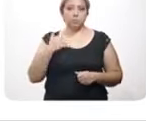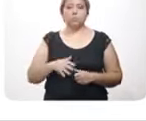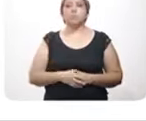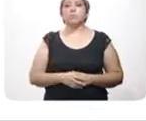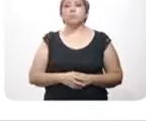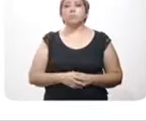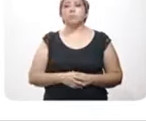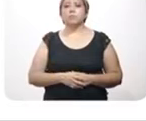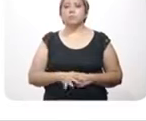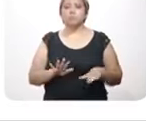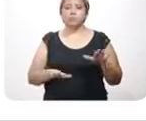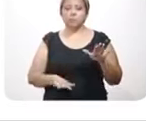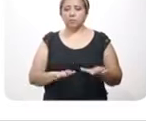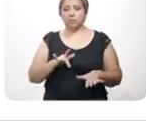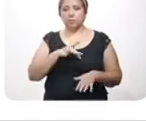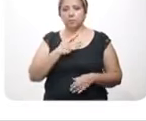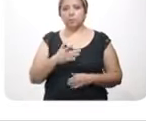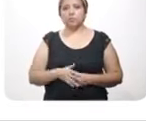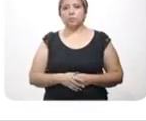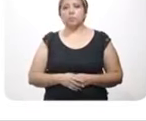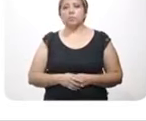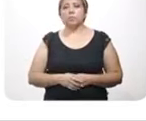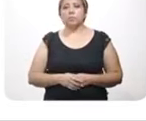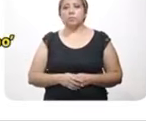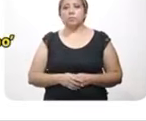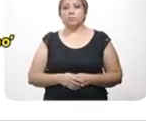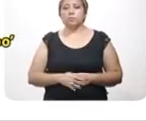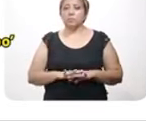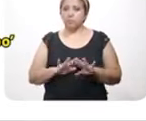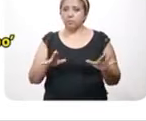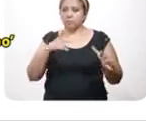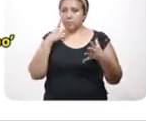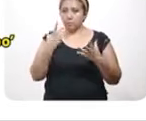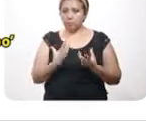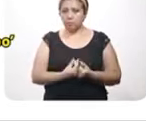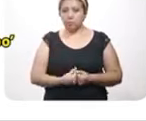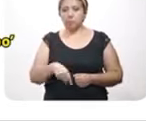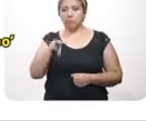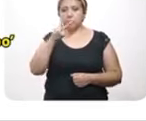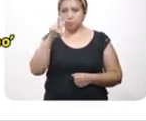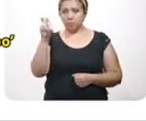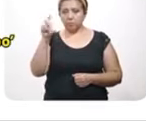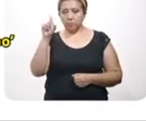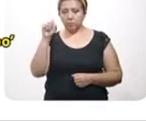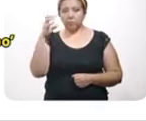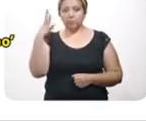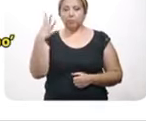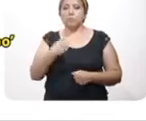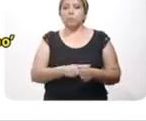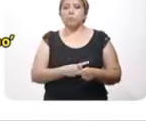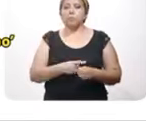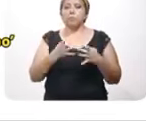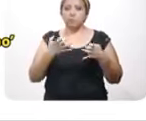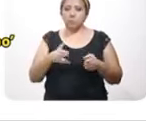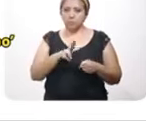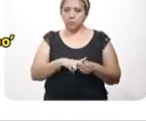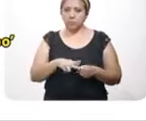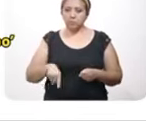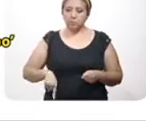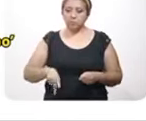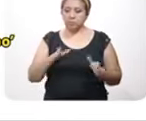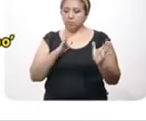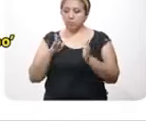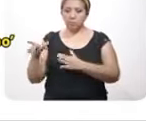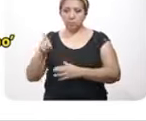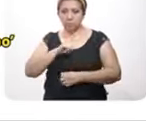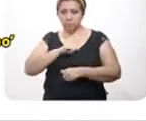Salud de Yucatán. Presentan síntomas leves. Como ya mencionamos, 224 de los casos positivos están en